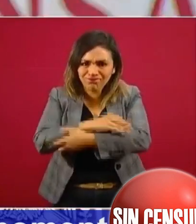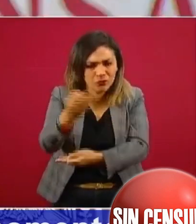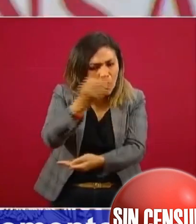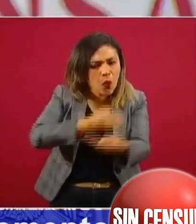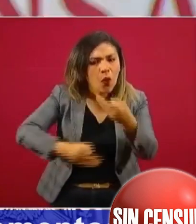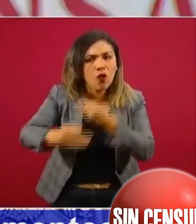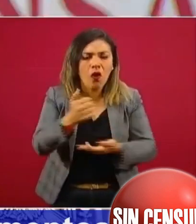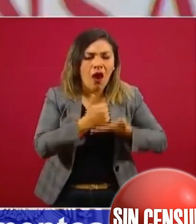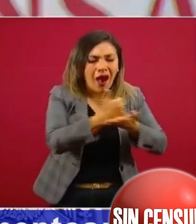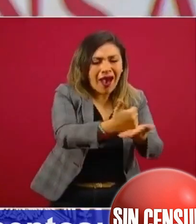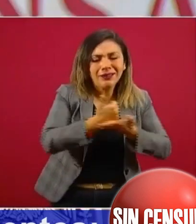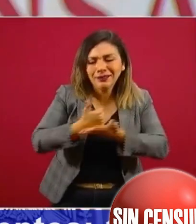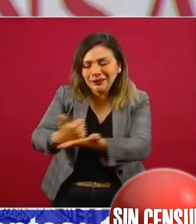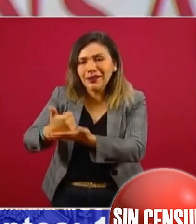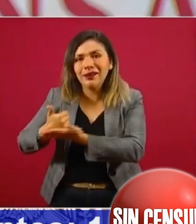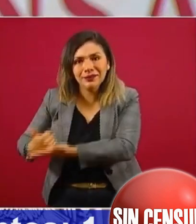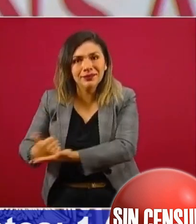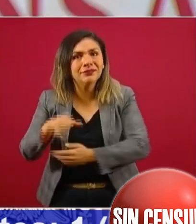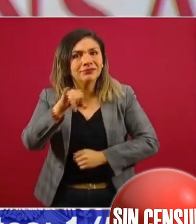solidario,